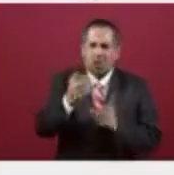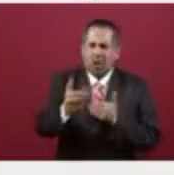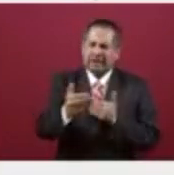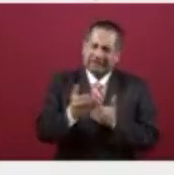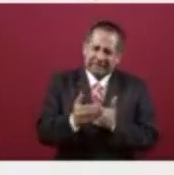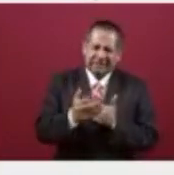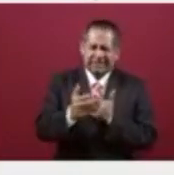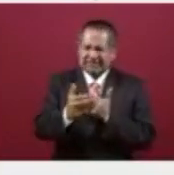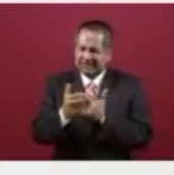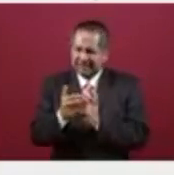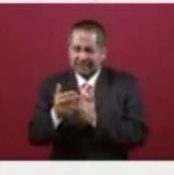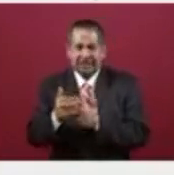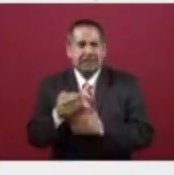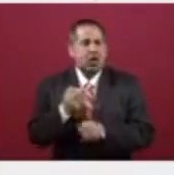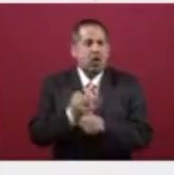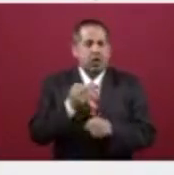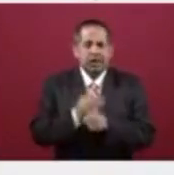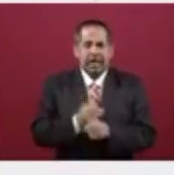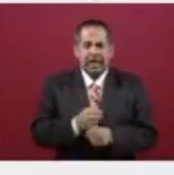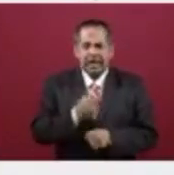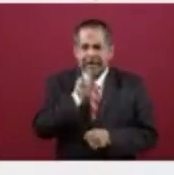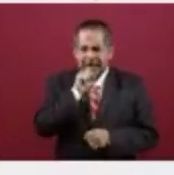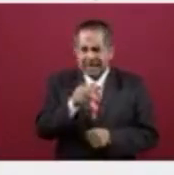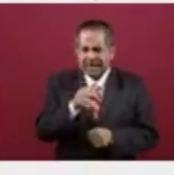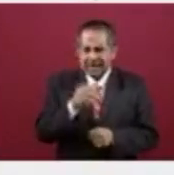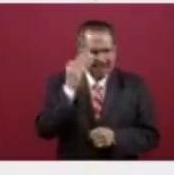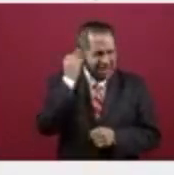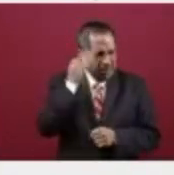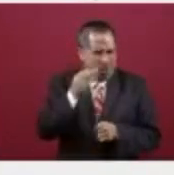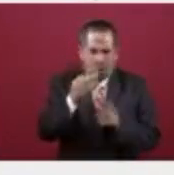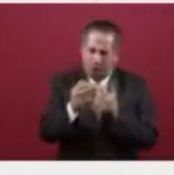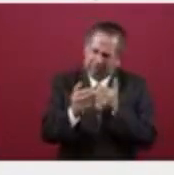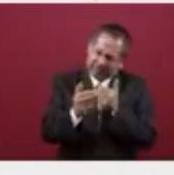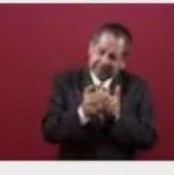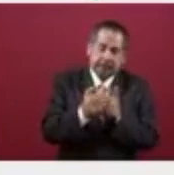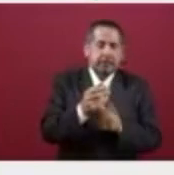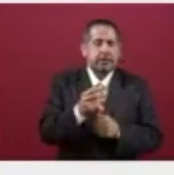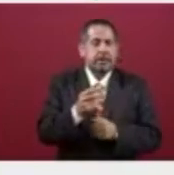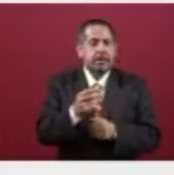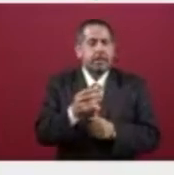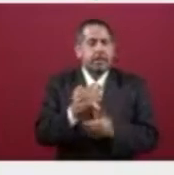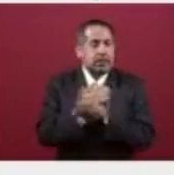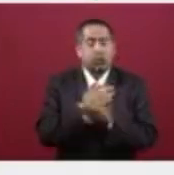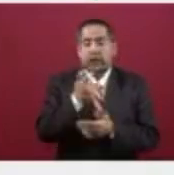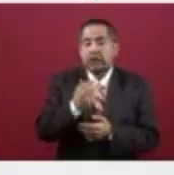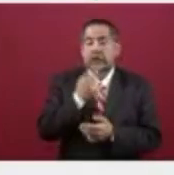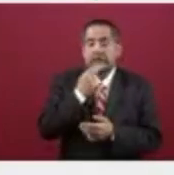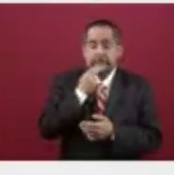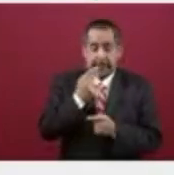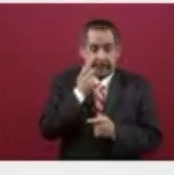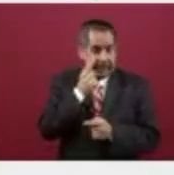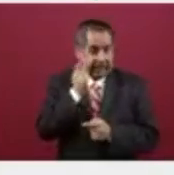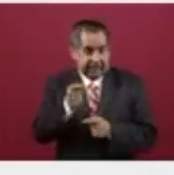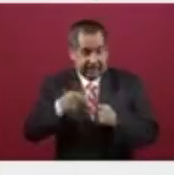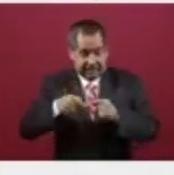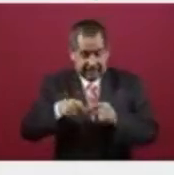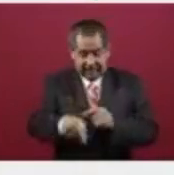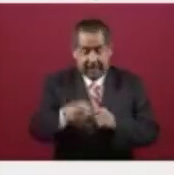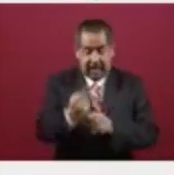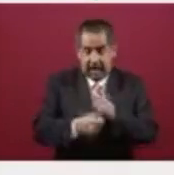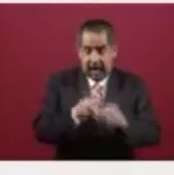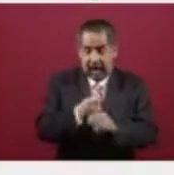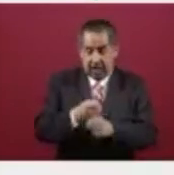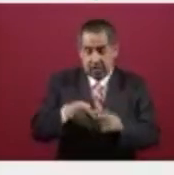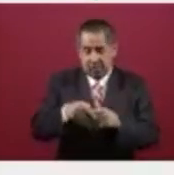haciendo en tiempos muy cortos y esto nos va a permitir que en este año, a